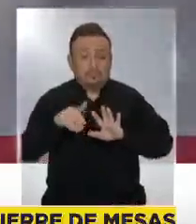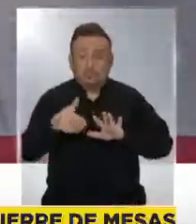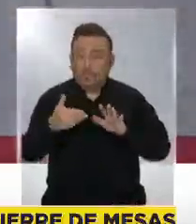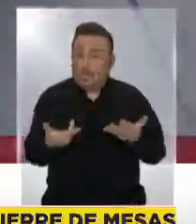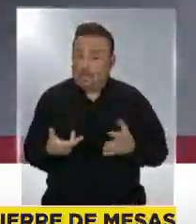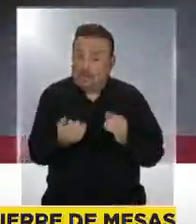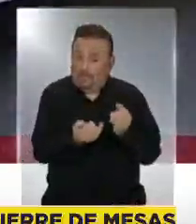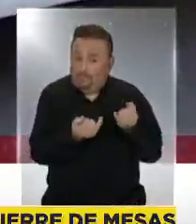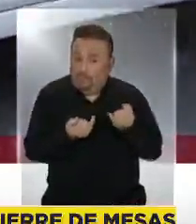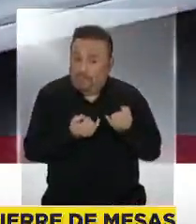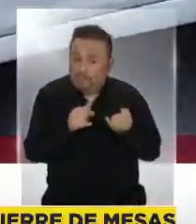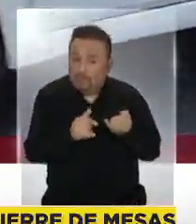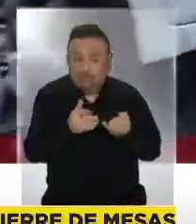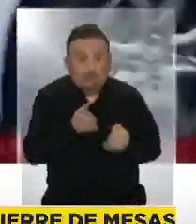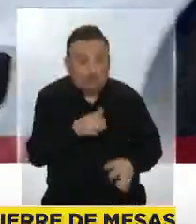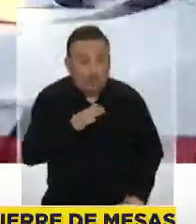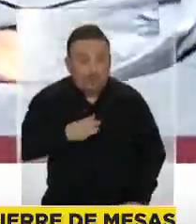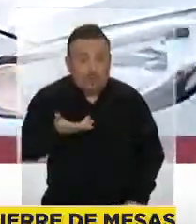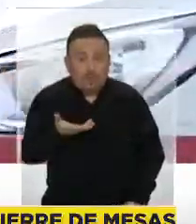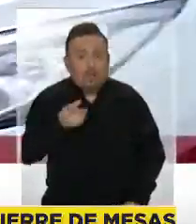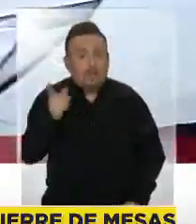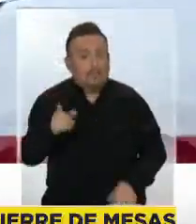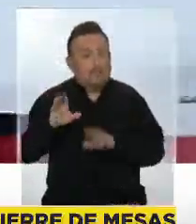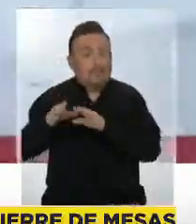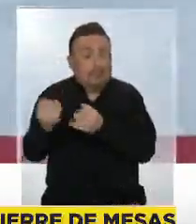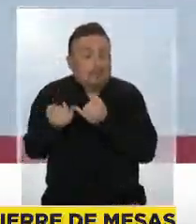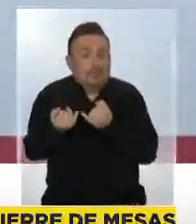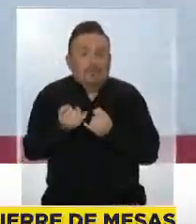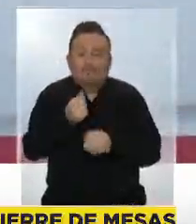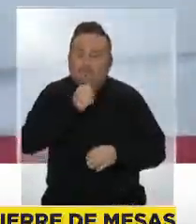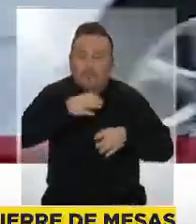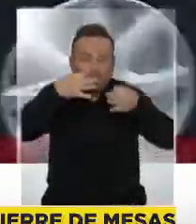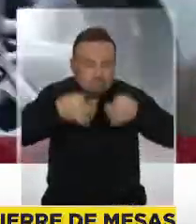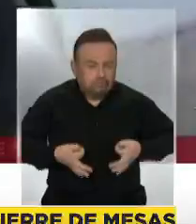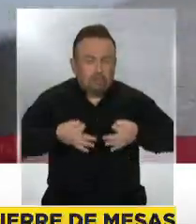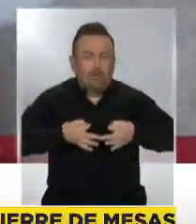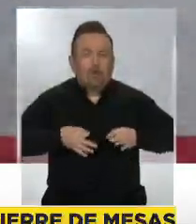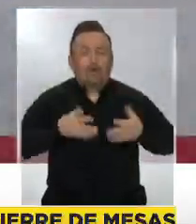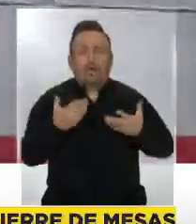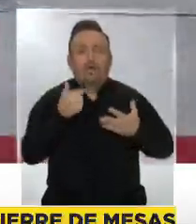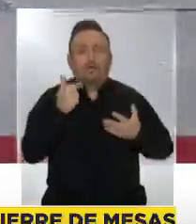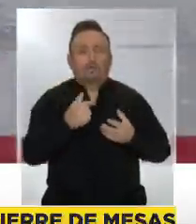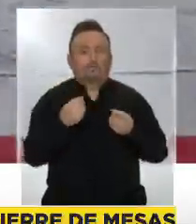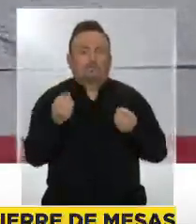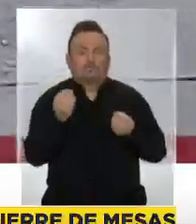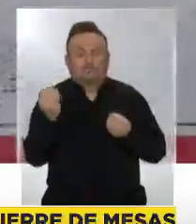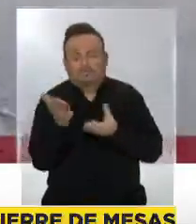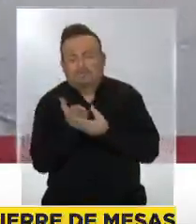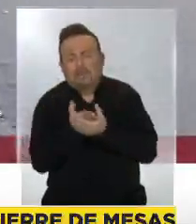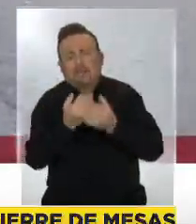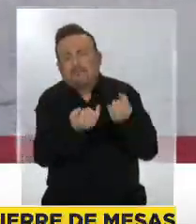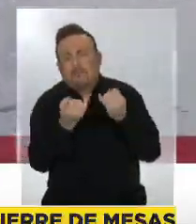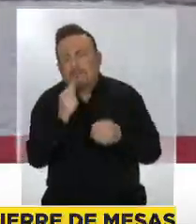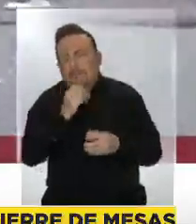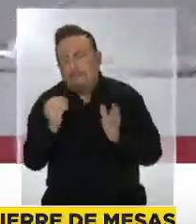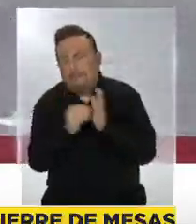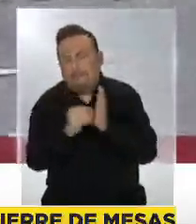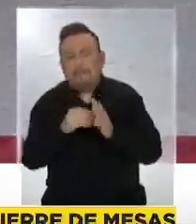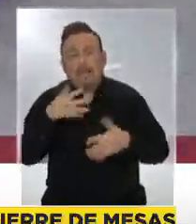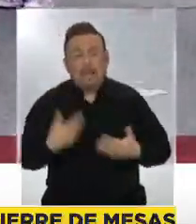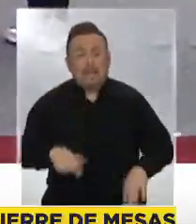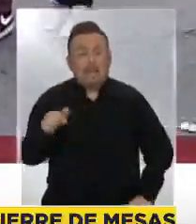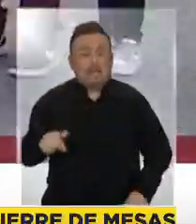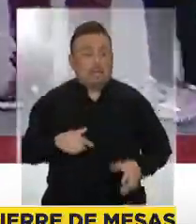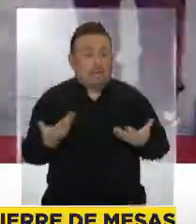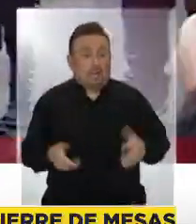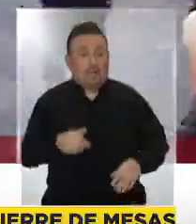ahora la información que conocemos, porque como bien lo ha dicho Pablo, es información preliminar, faltan un montón de antecedentes, si es que esta funcionaria estaba controlando a un vehículo